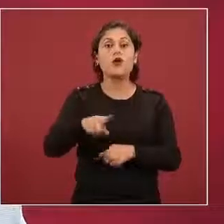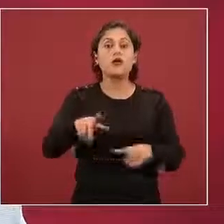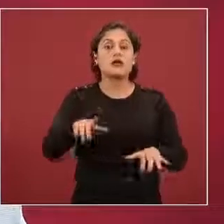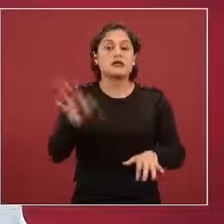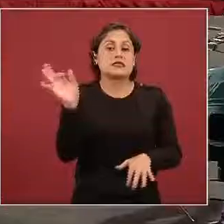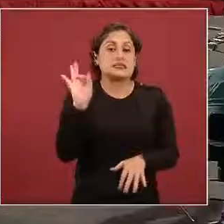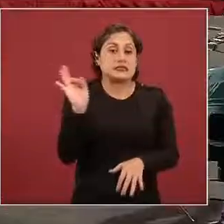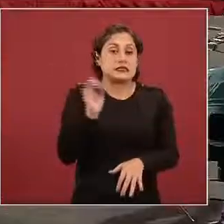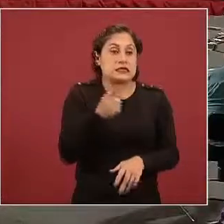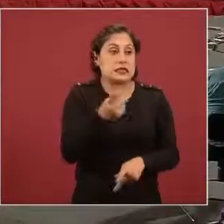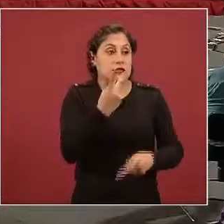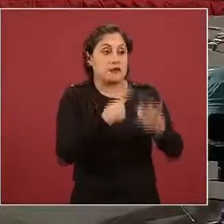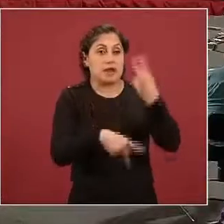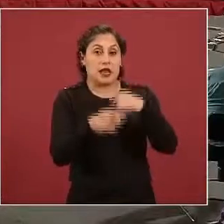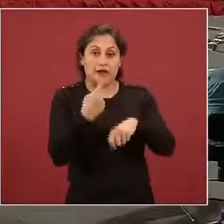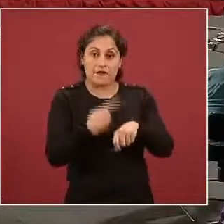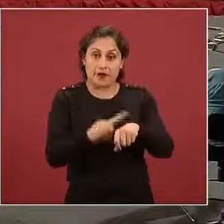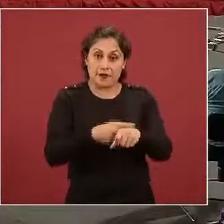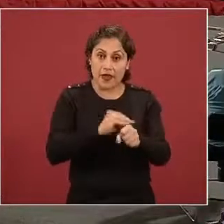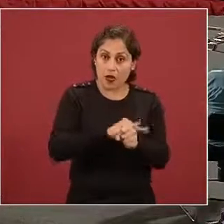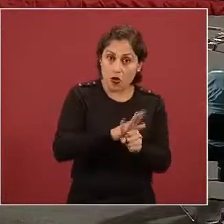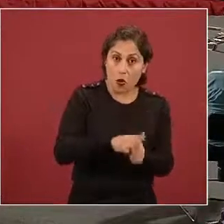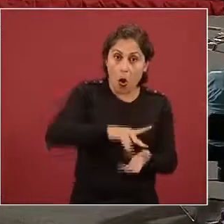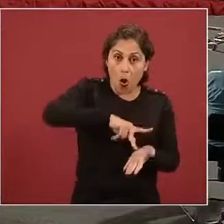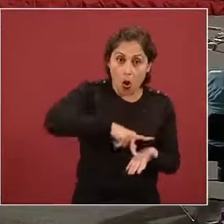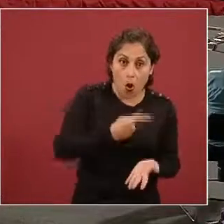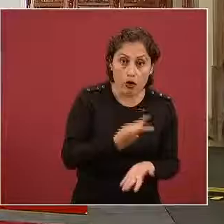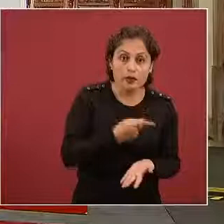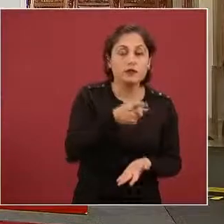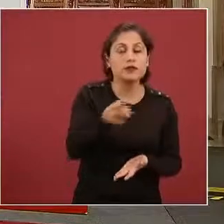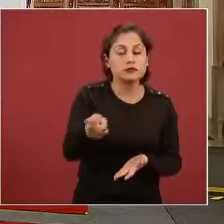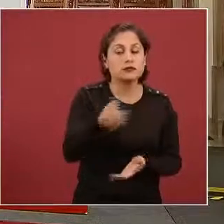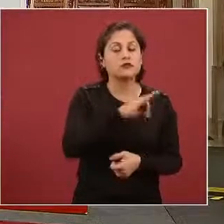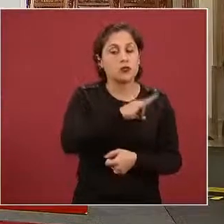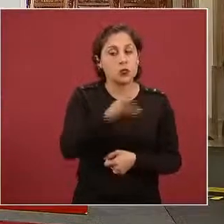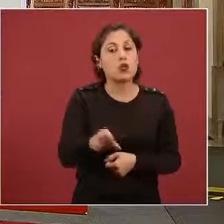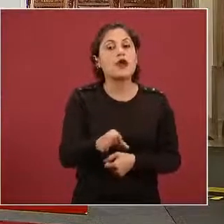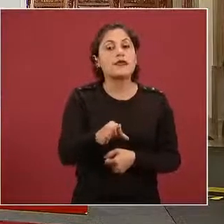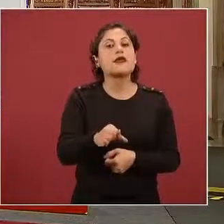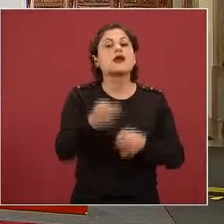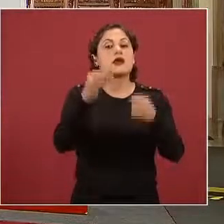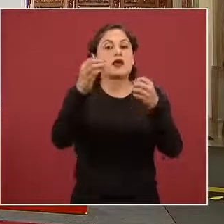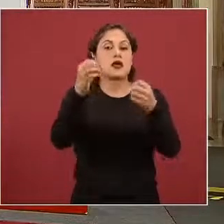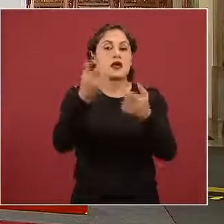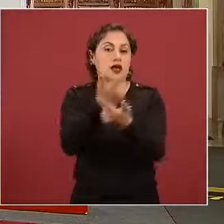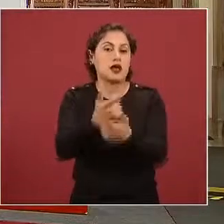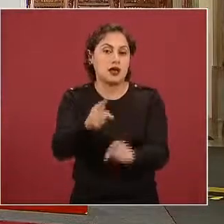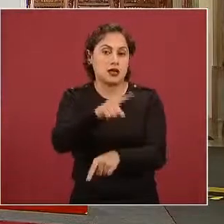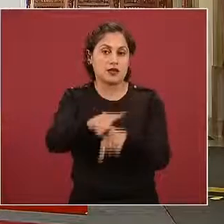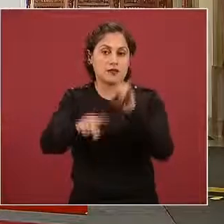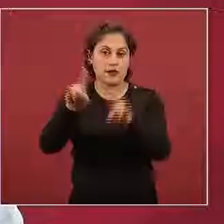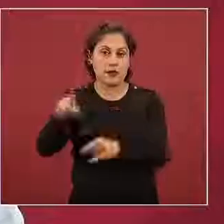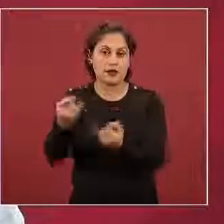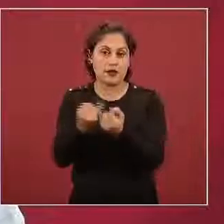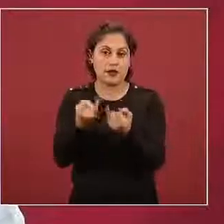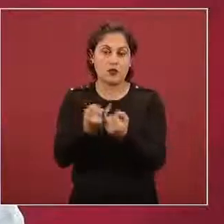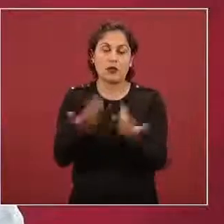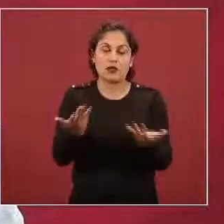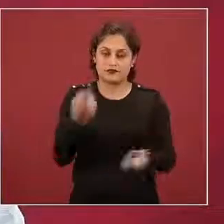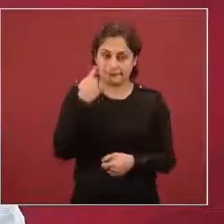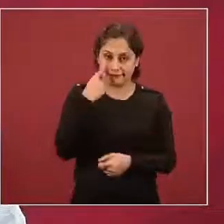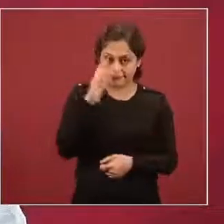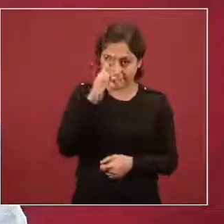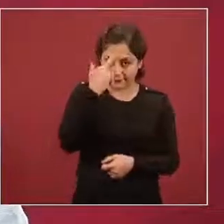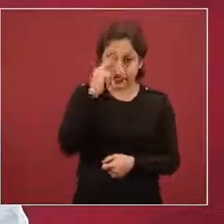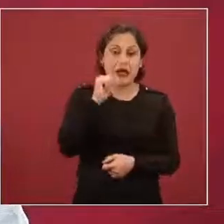inmediata. Y esto lo digo porque ayer lo detallamos nuevamente. Existe una predicción